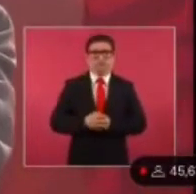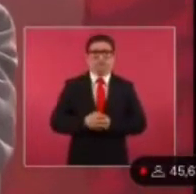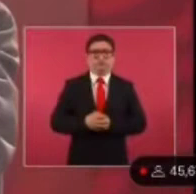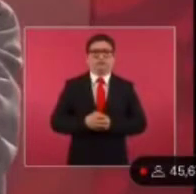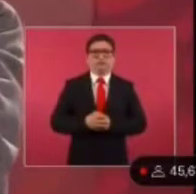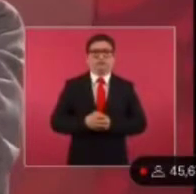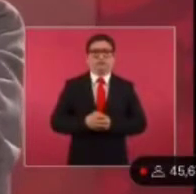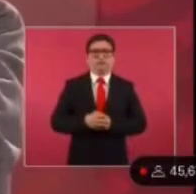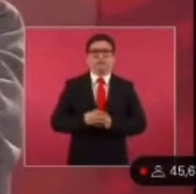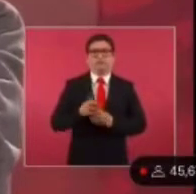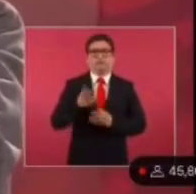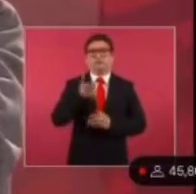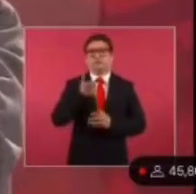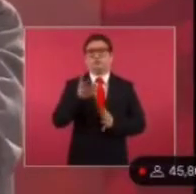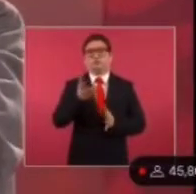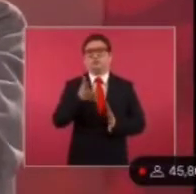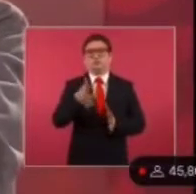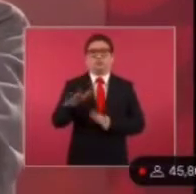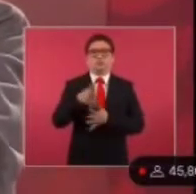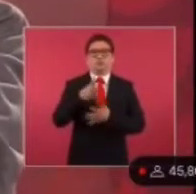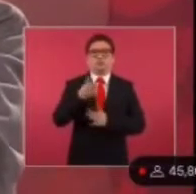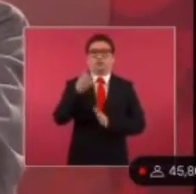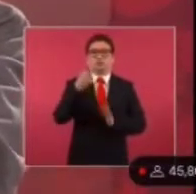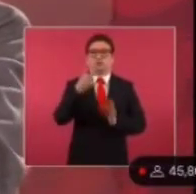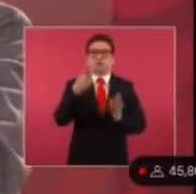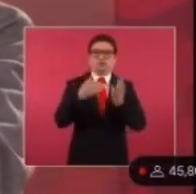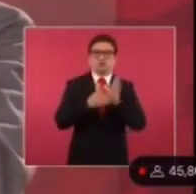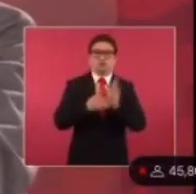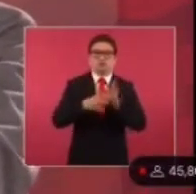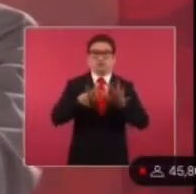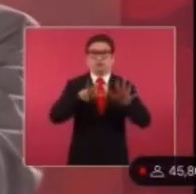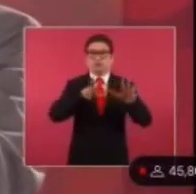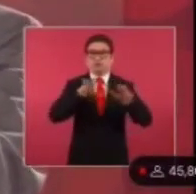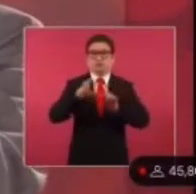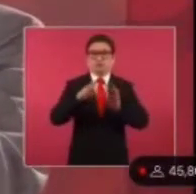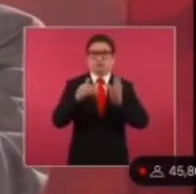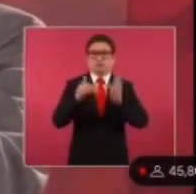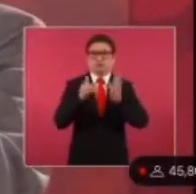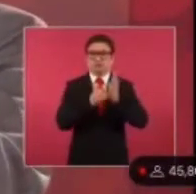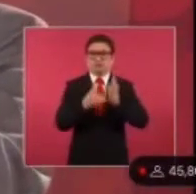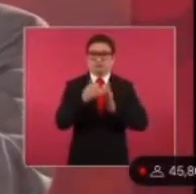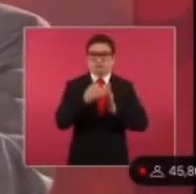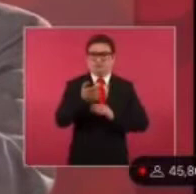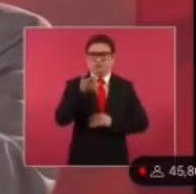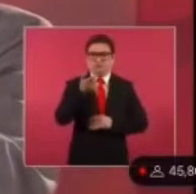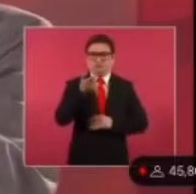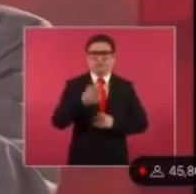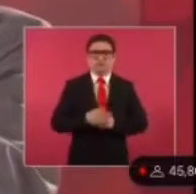de un poco más de 2.800 millones de pesos